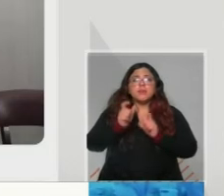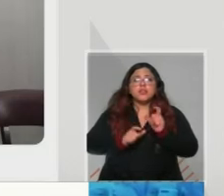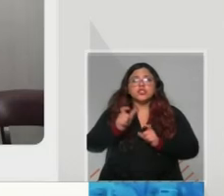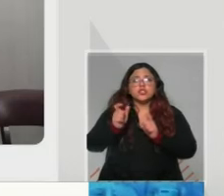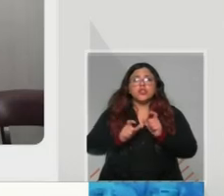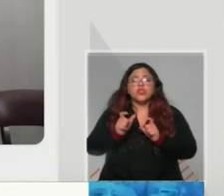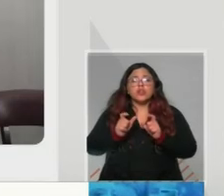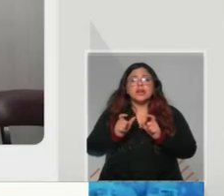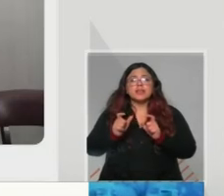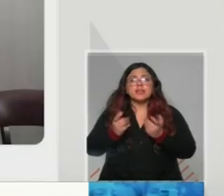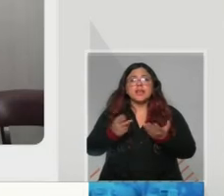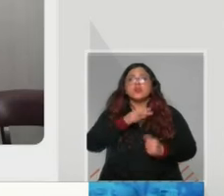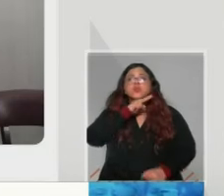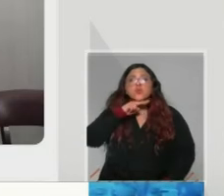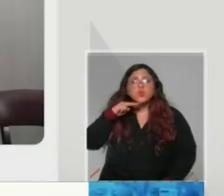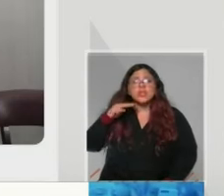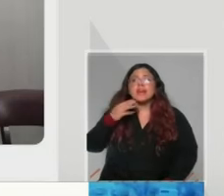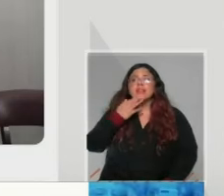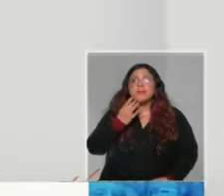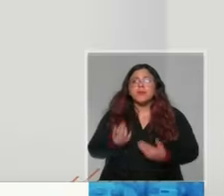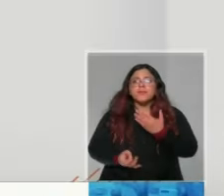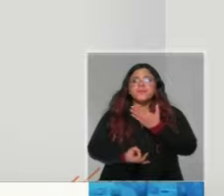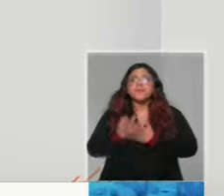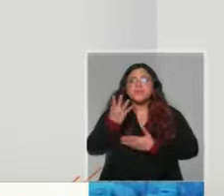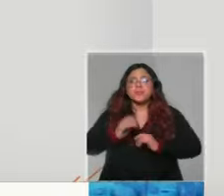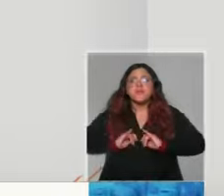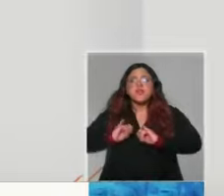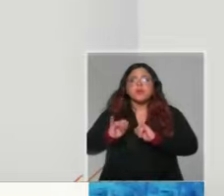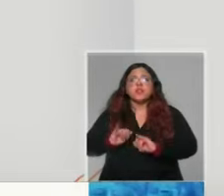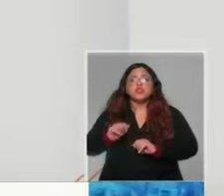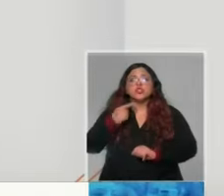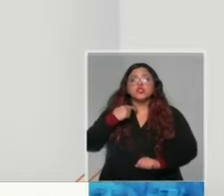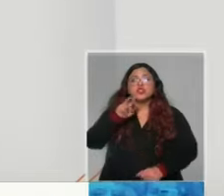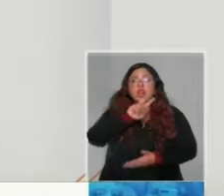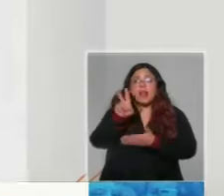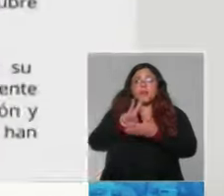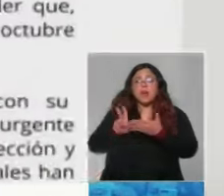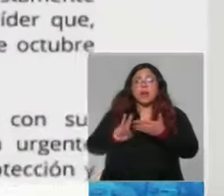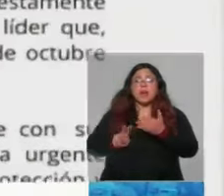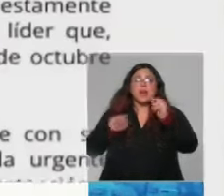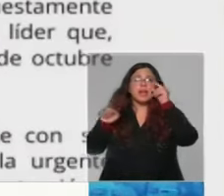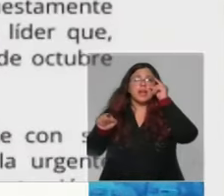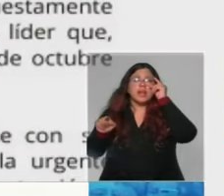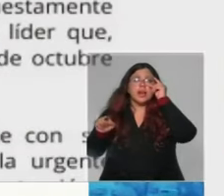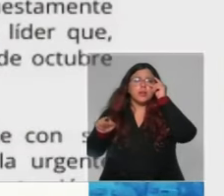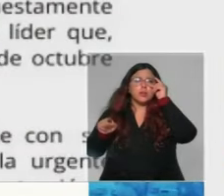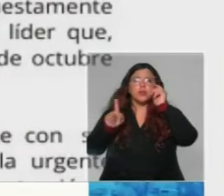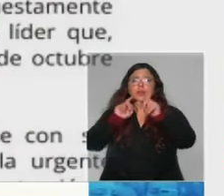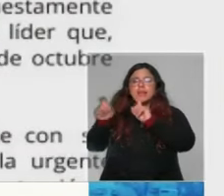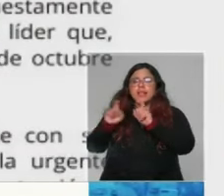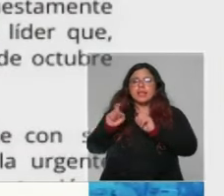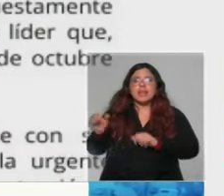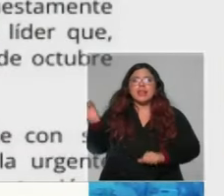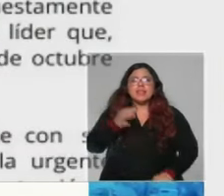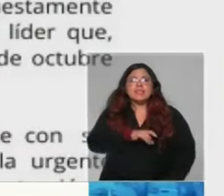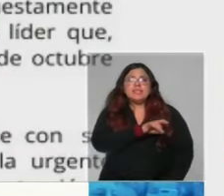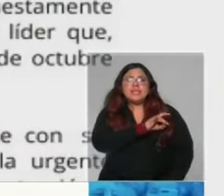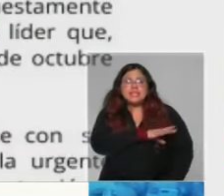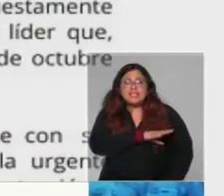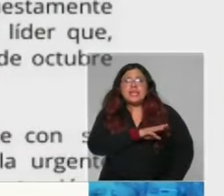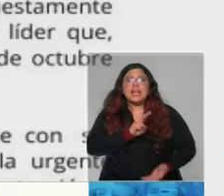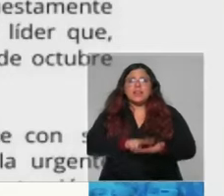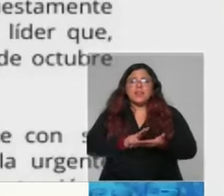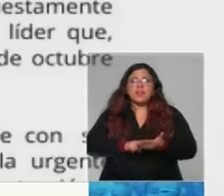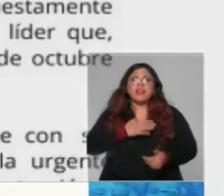en Twitter con un comunicado propio. Y les voy a leer una parte de lo que dice este comunicado de crítica. Dice: si Chile realmente